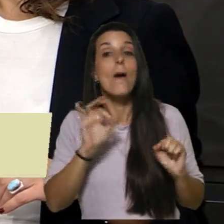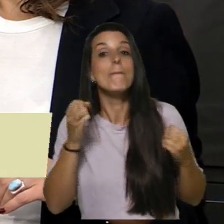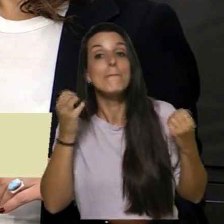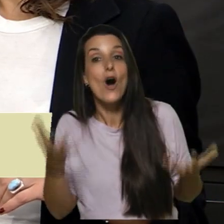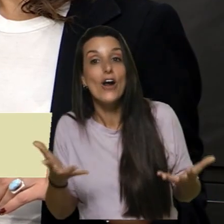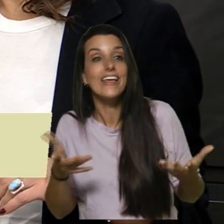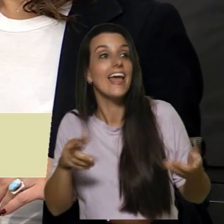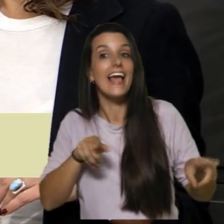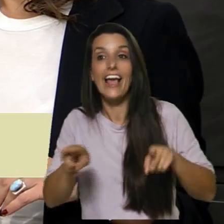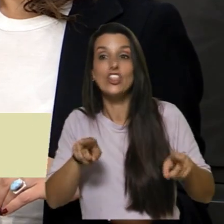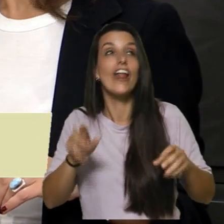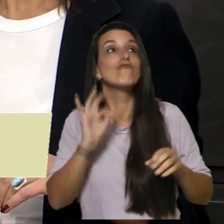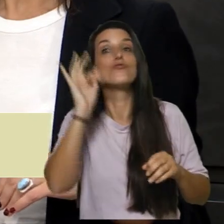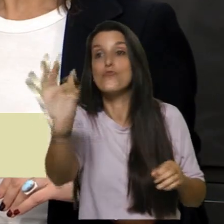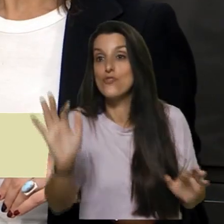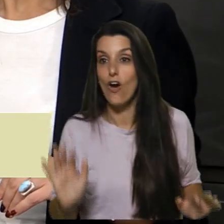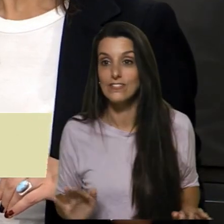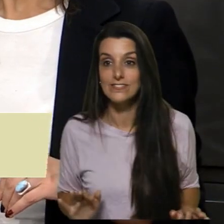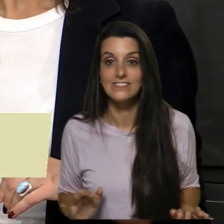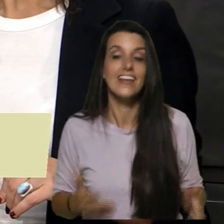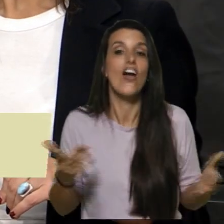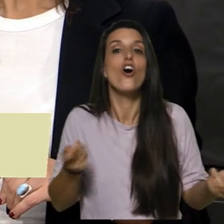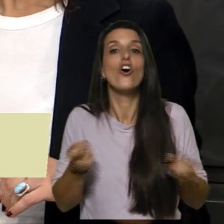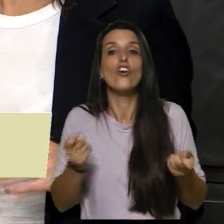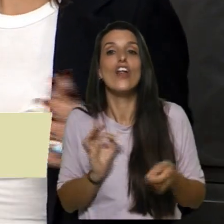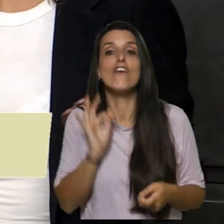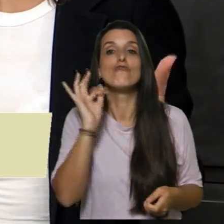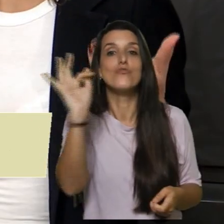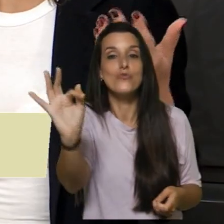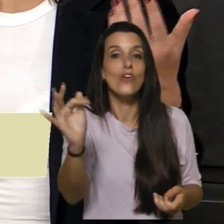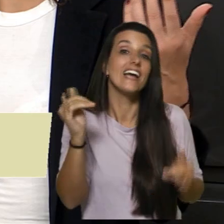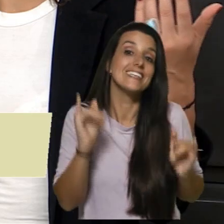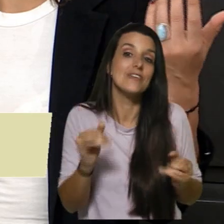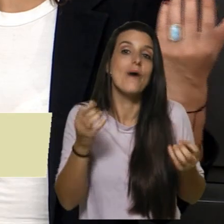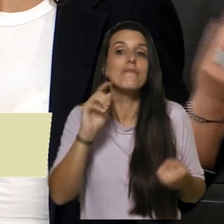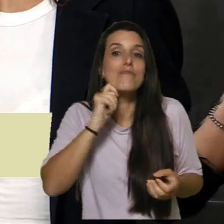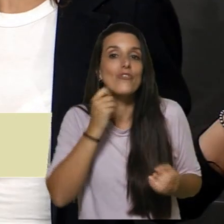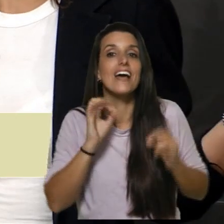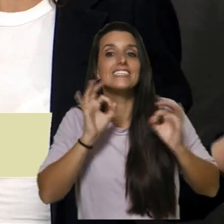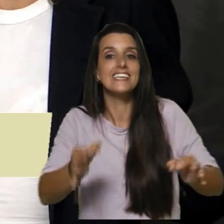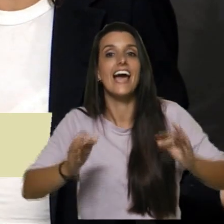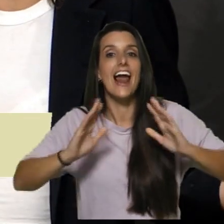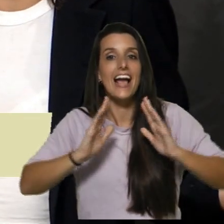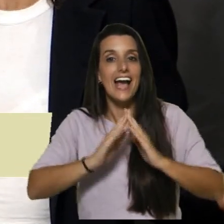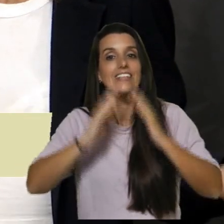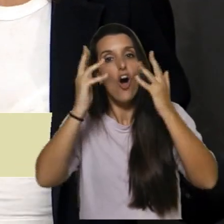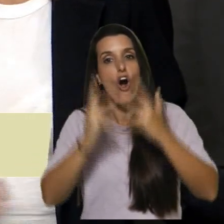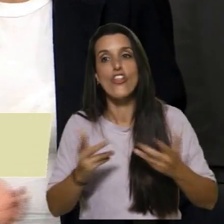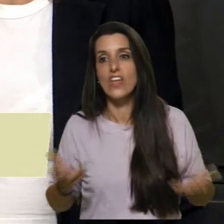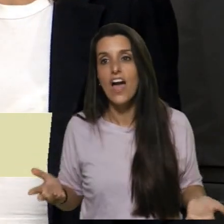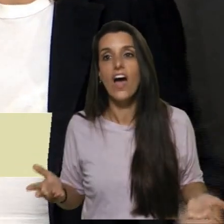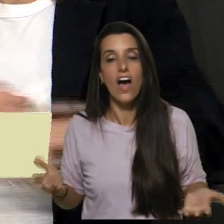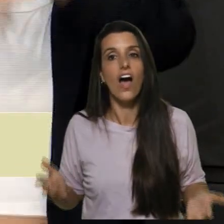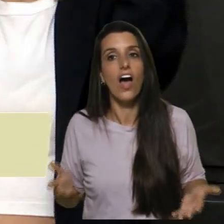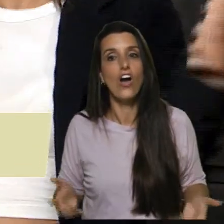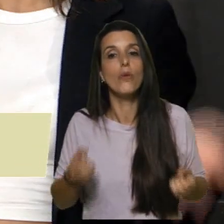estás gestionando el futuro. Estás controlando el futuro. Y sí, porque a mí me gusta llegar a mi casa y que esté un orden. Exacto. Porque,